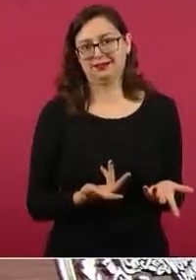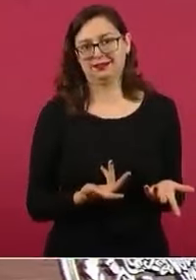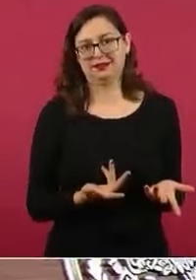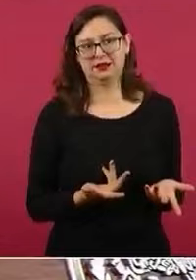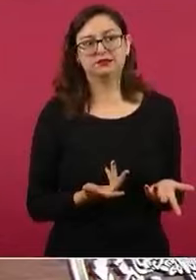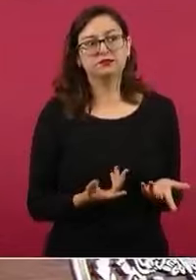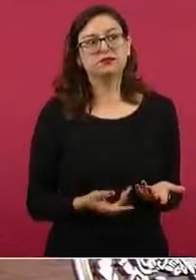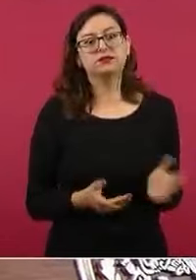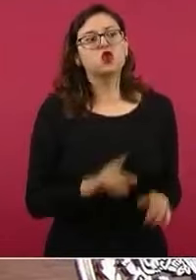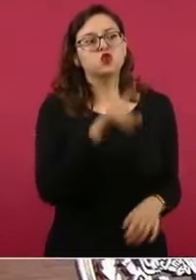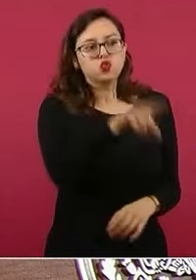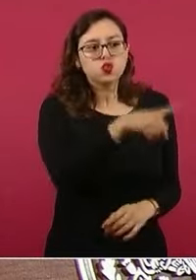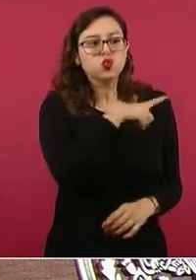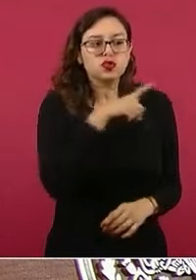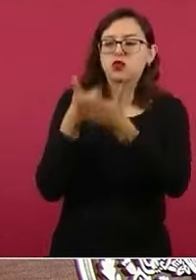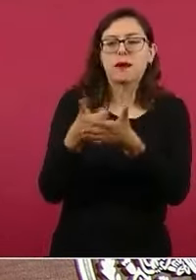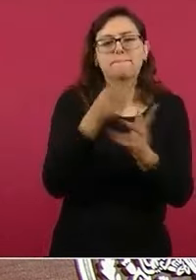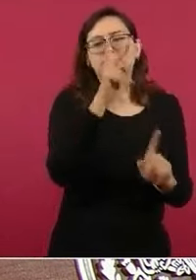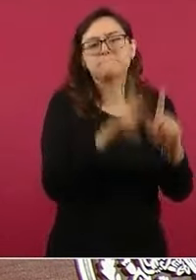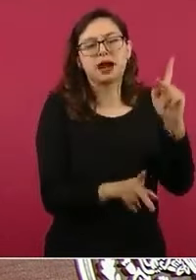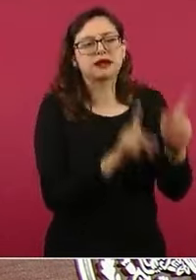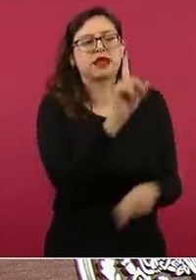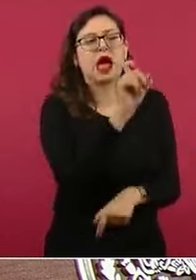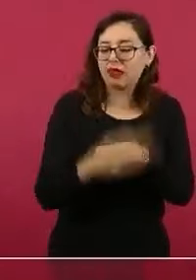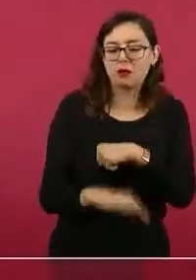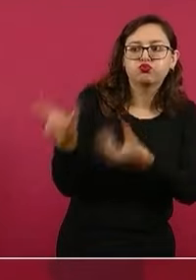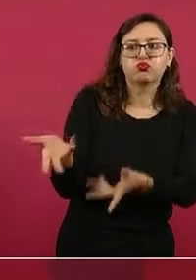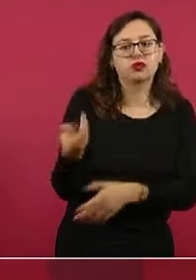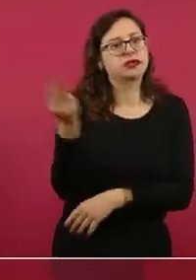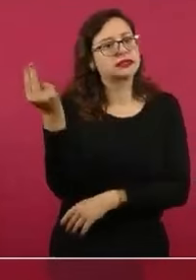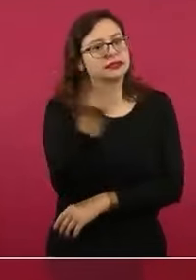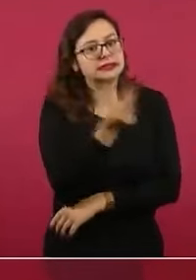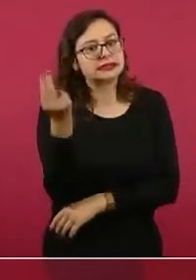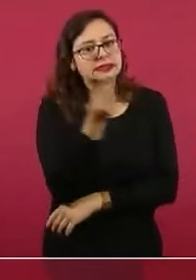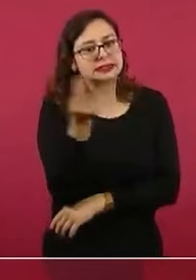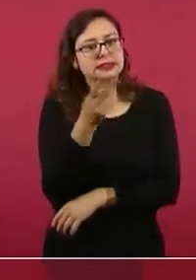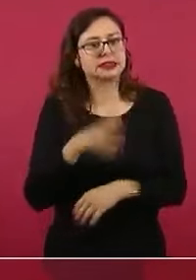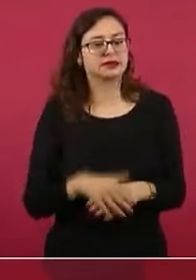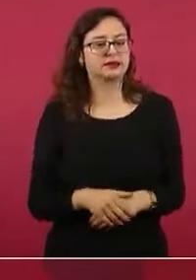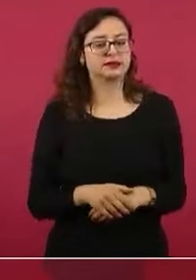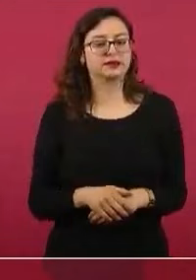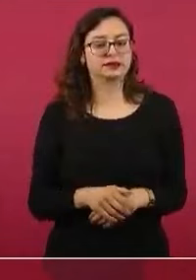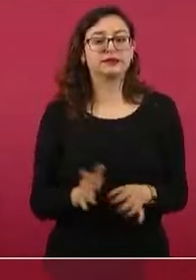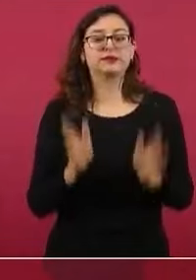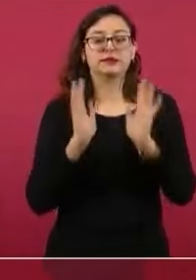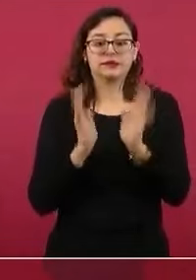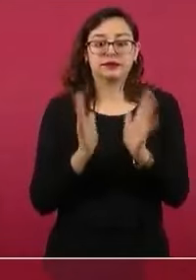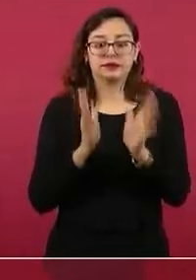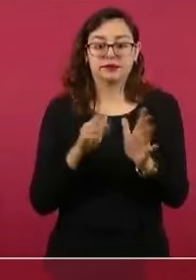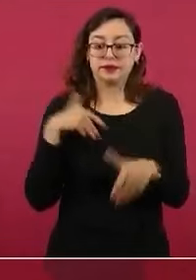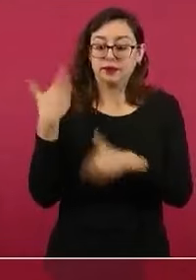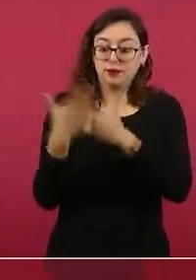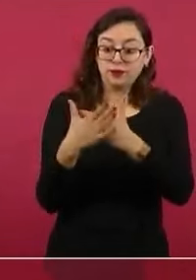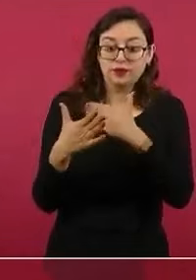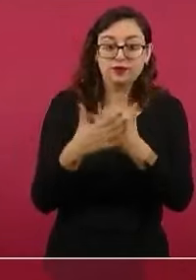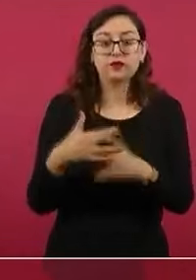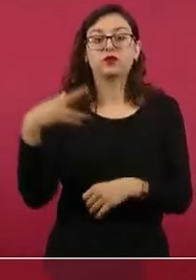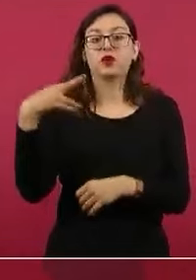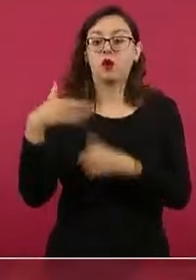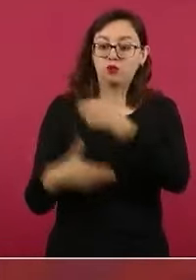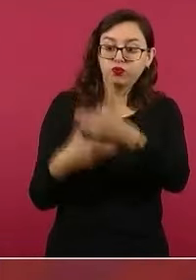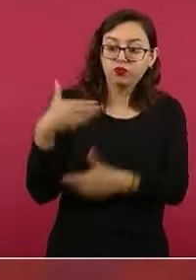toca ayudar en esto. Es temporal, porque ya vamos a tener una opción, ya vamos a tener una alternativa. Vamos a